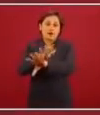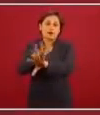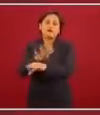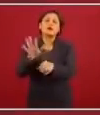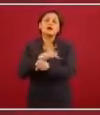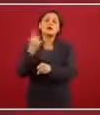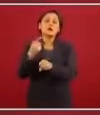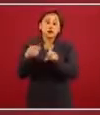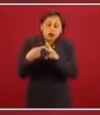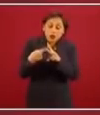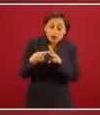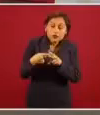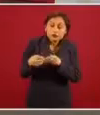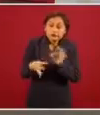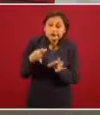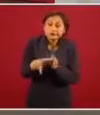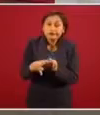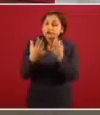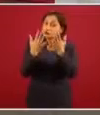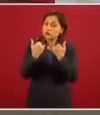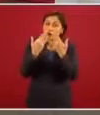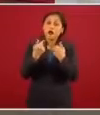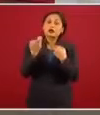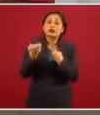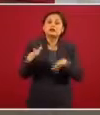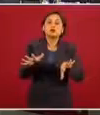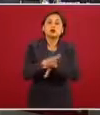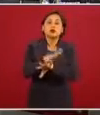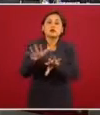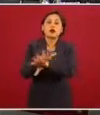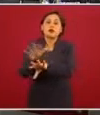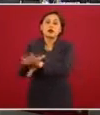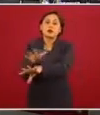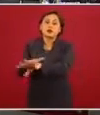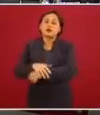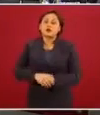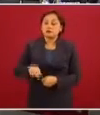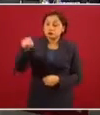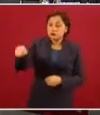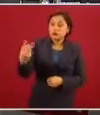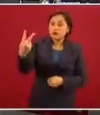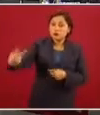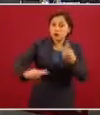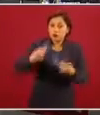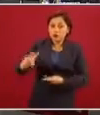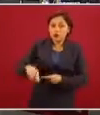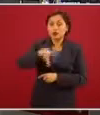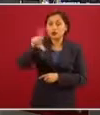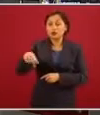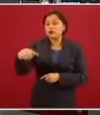con números muy estables empiece a cambiar en una tendencia. Vamos a dar aquí dos preguntas y luego nos vamos a Blanca Valdés y usted.